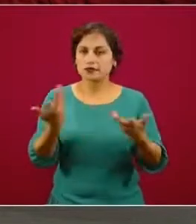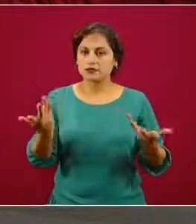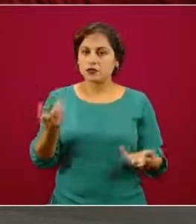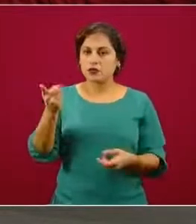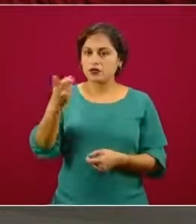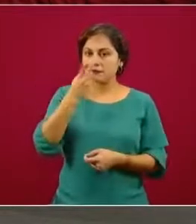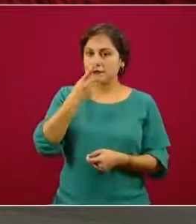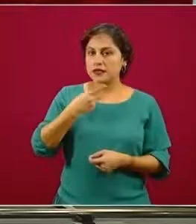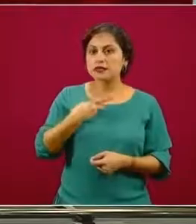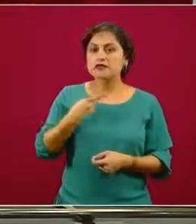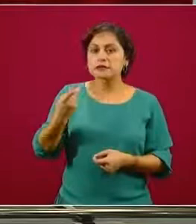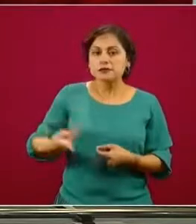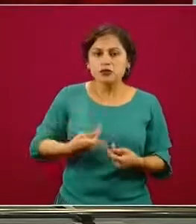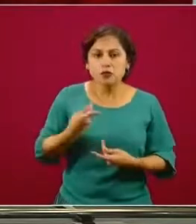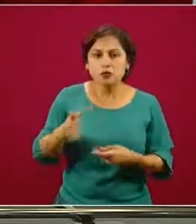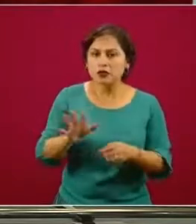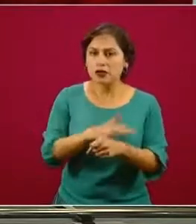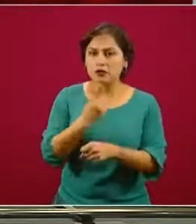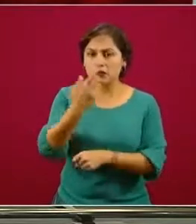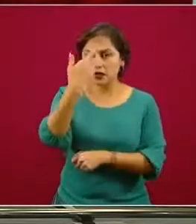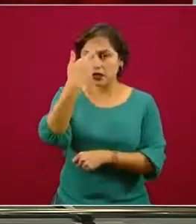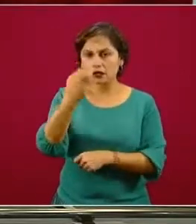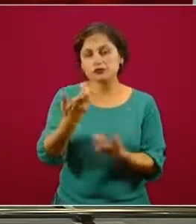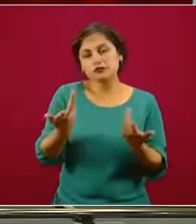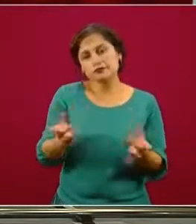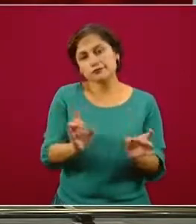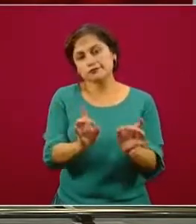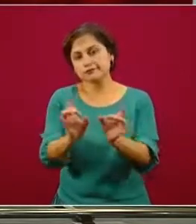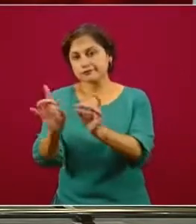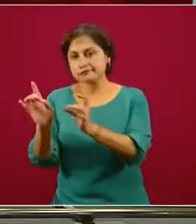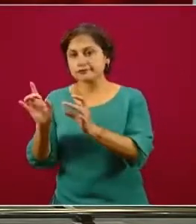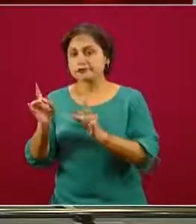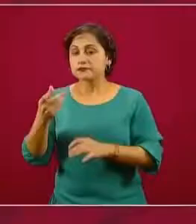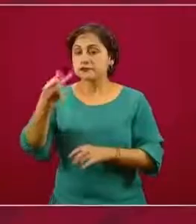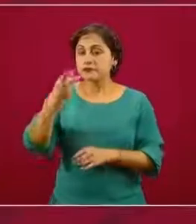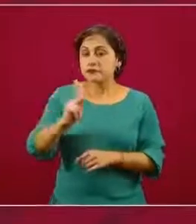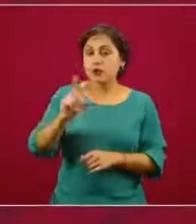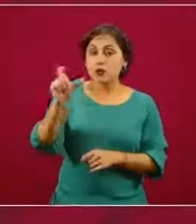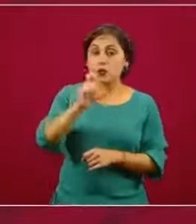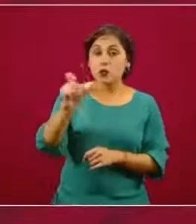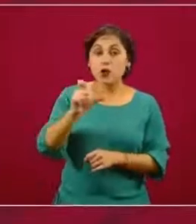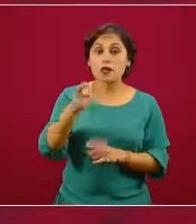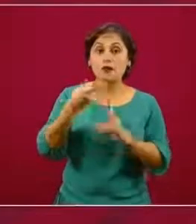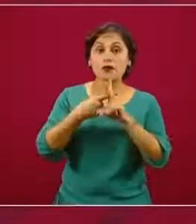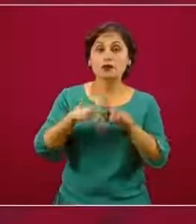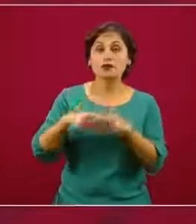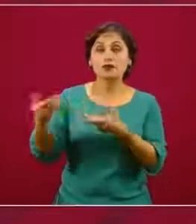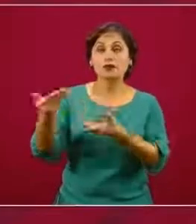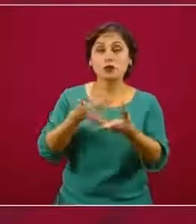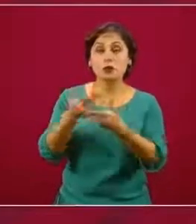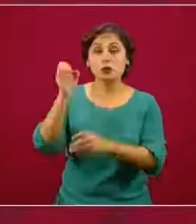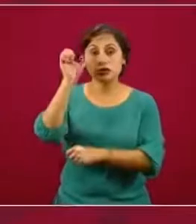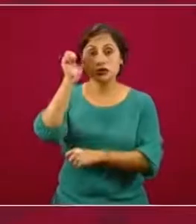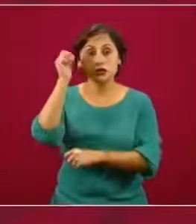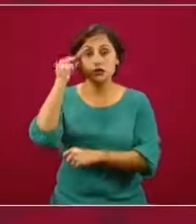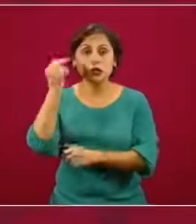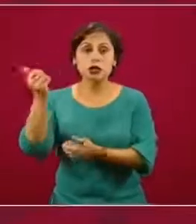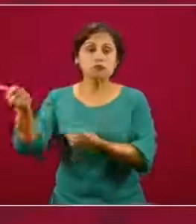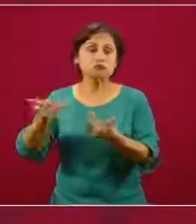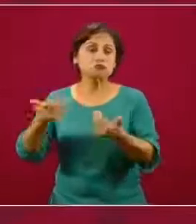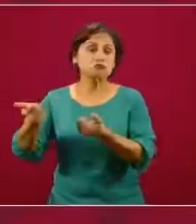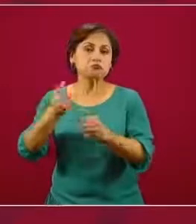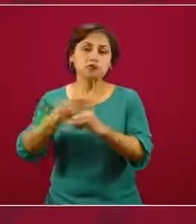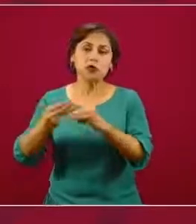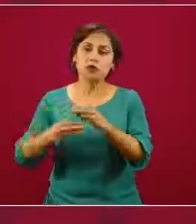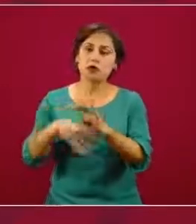son múltiples. En general, no hemos tenido desde que empezó el puente aéreo ninguna falta de abastecimiento.